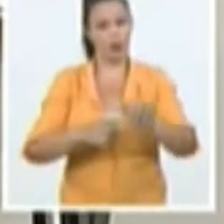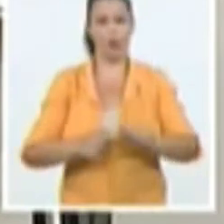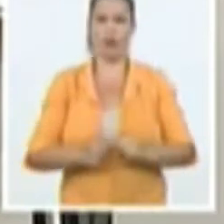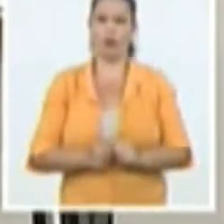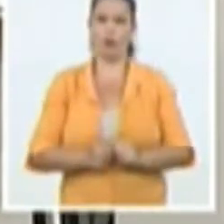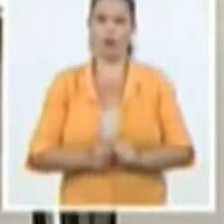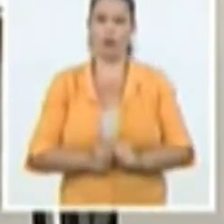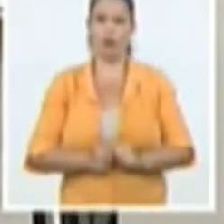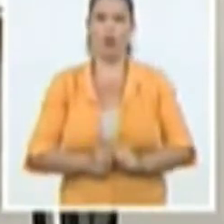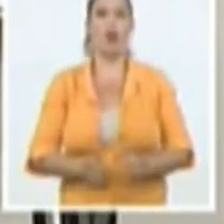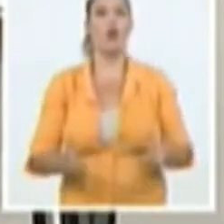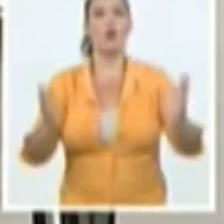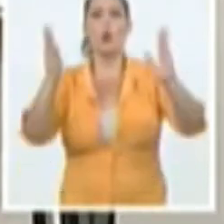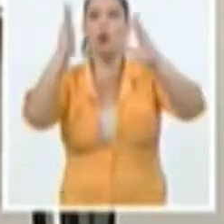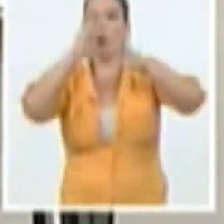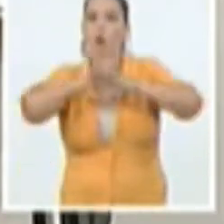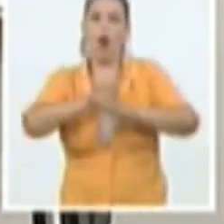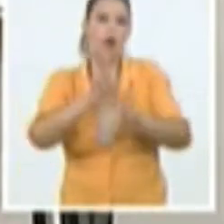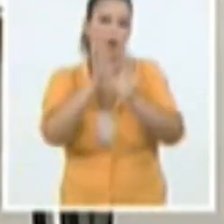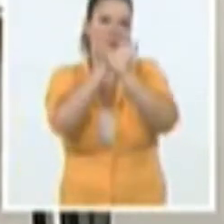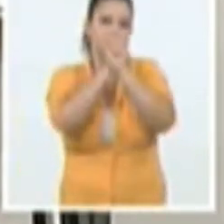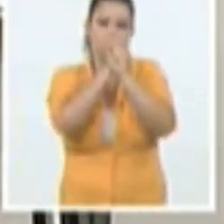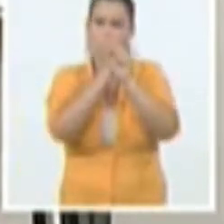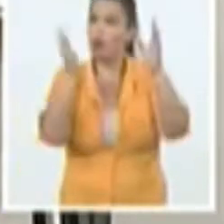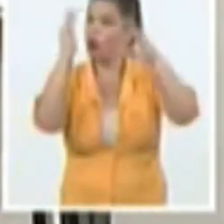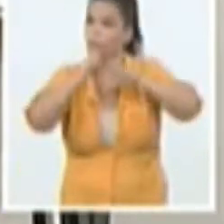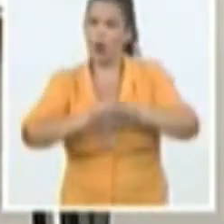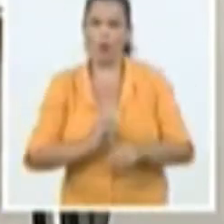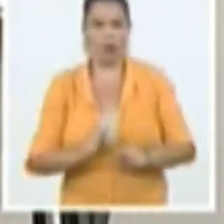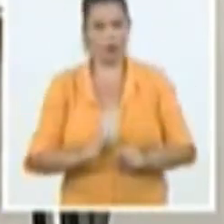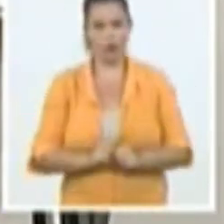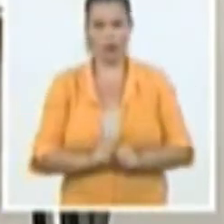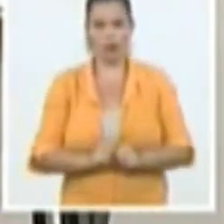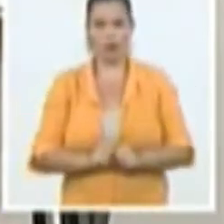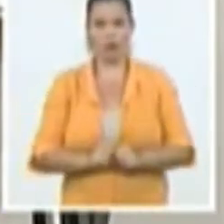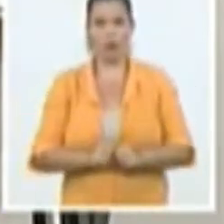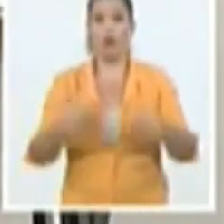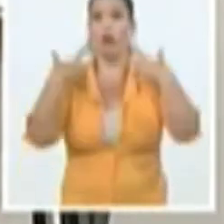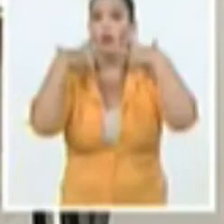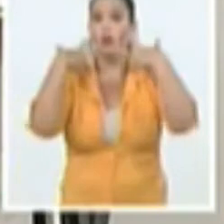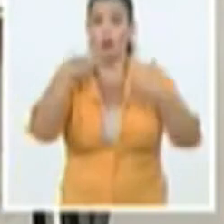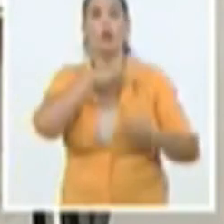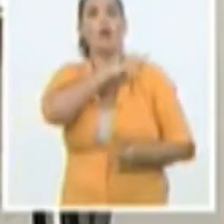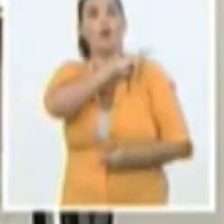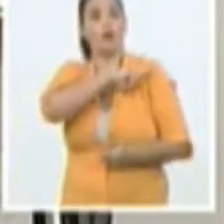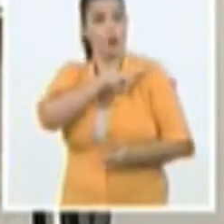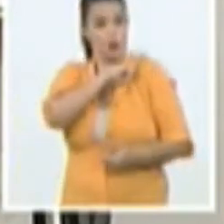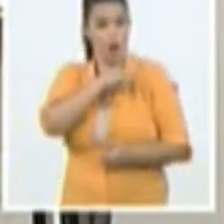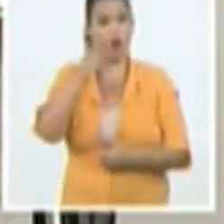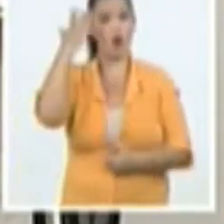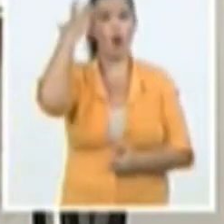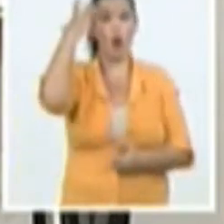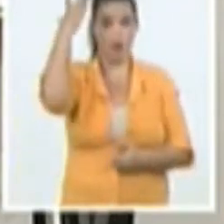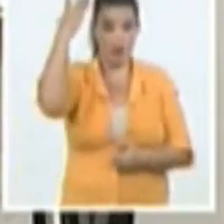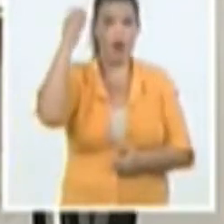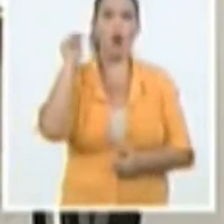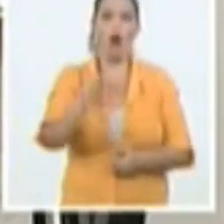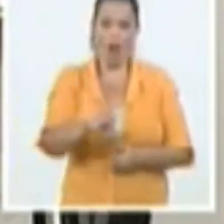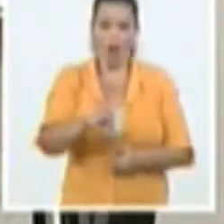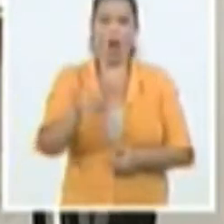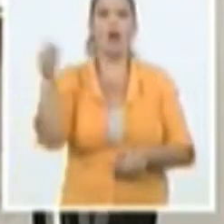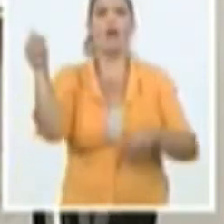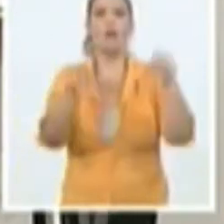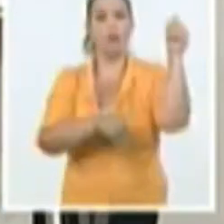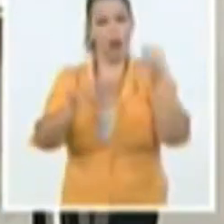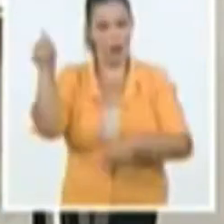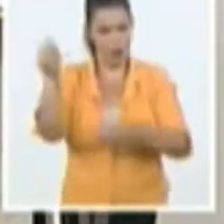de ocultarlo. Altos funcionarios gubernamentales participan directamente en su promoción.